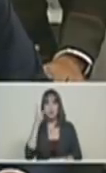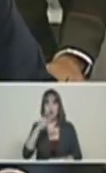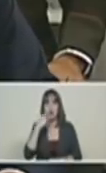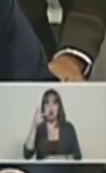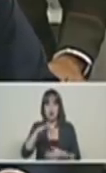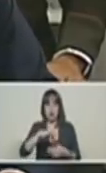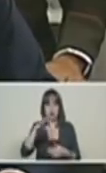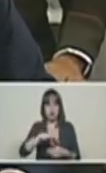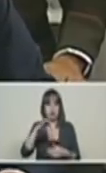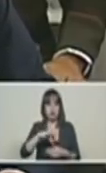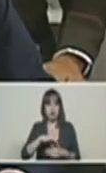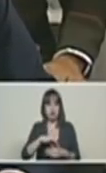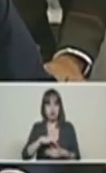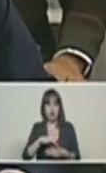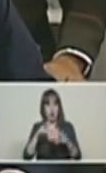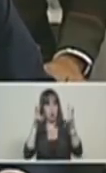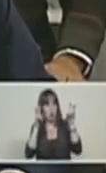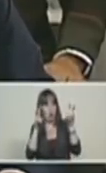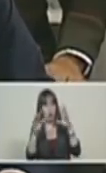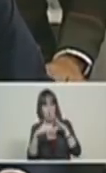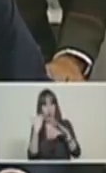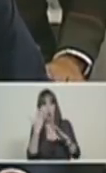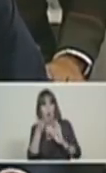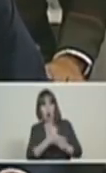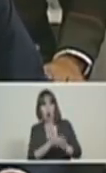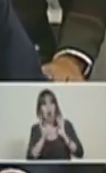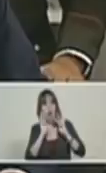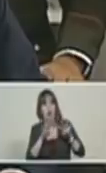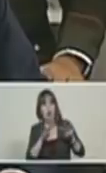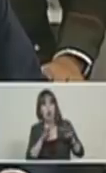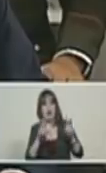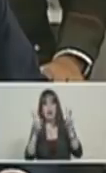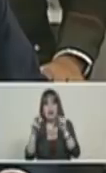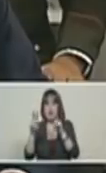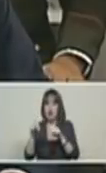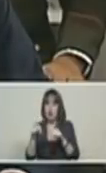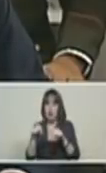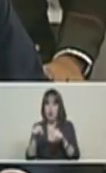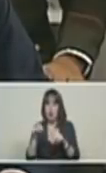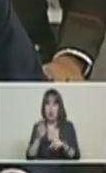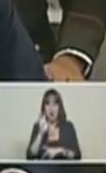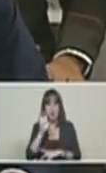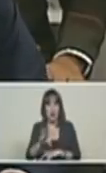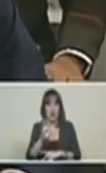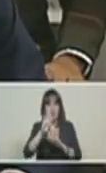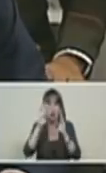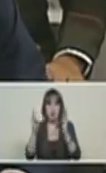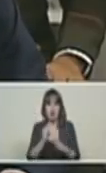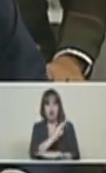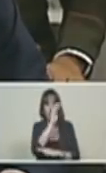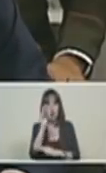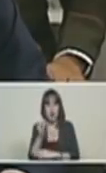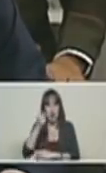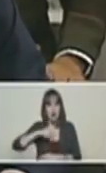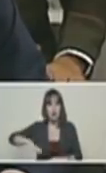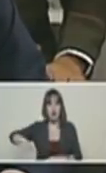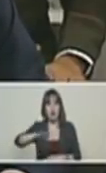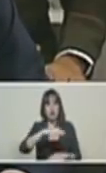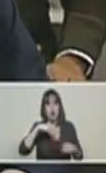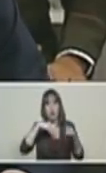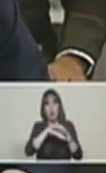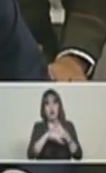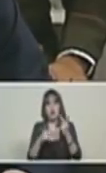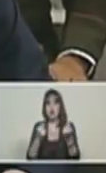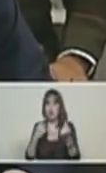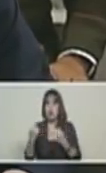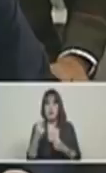en oro, primero lo novedoso, presidente. Ningún país del mundo protege a su población resguardando sus bolívares